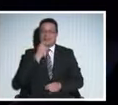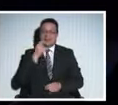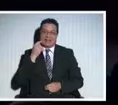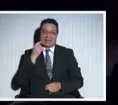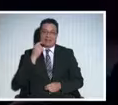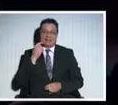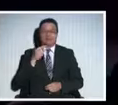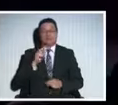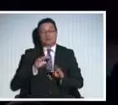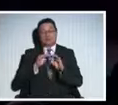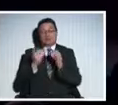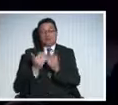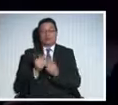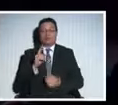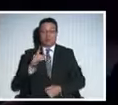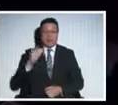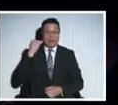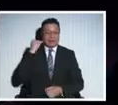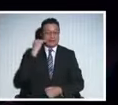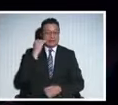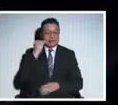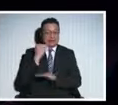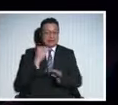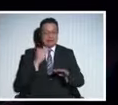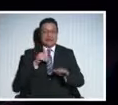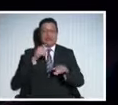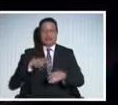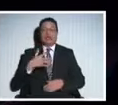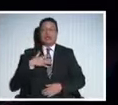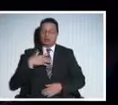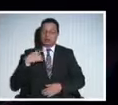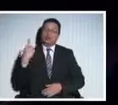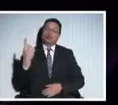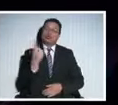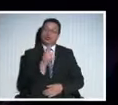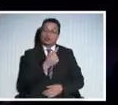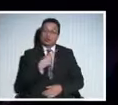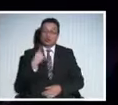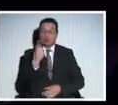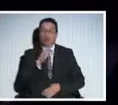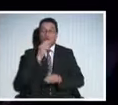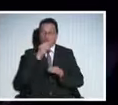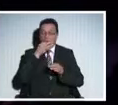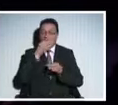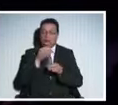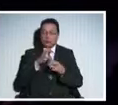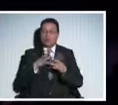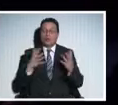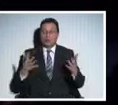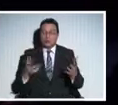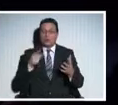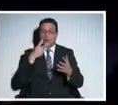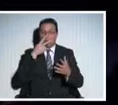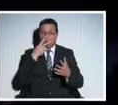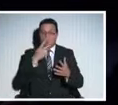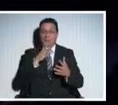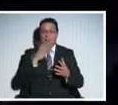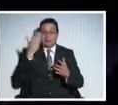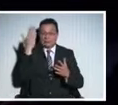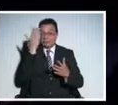todo. Los niños, yo pregunté a los niños, a todos, me dijo que mira el chef